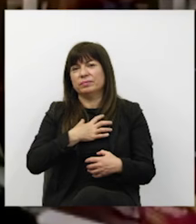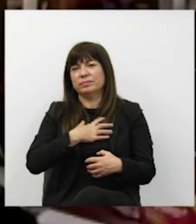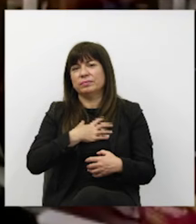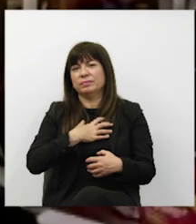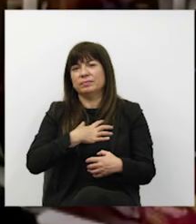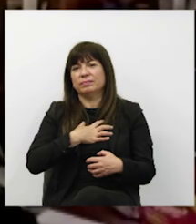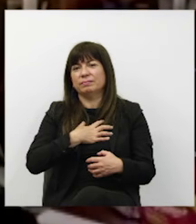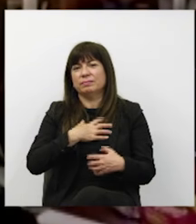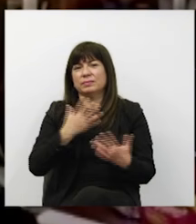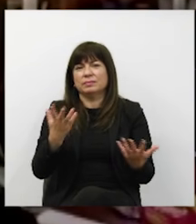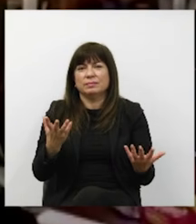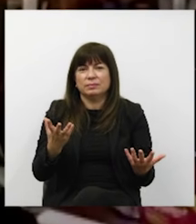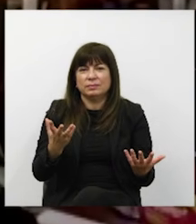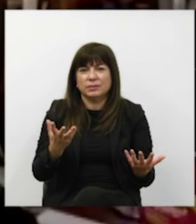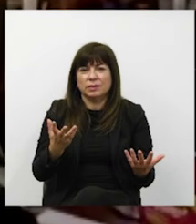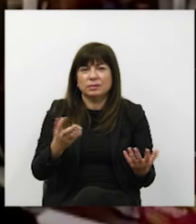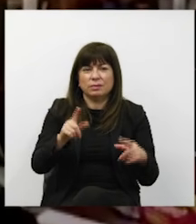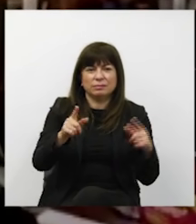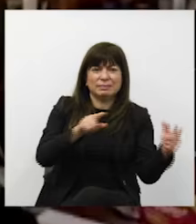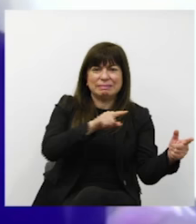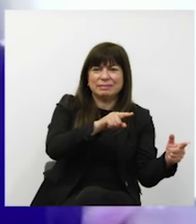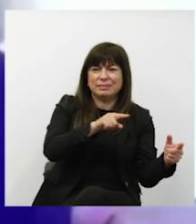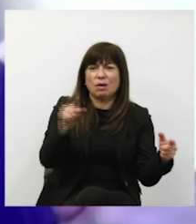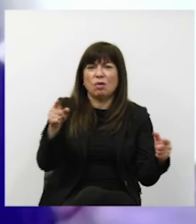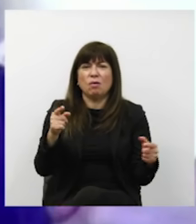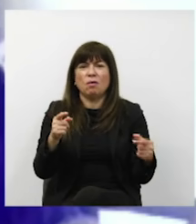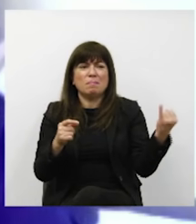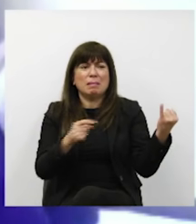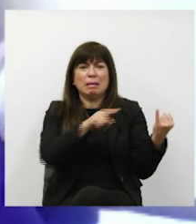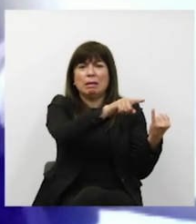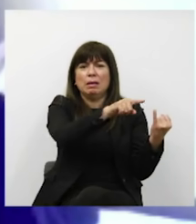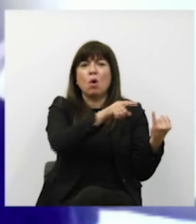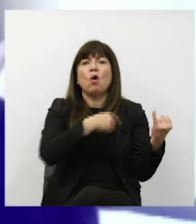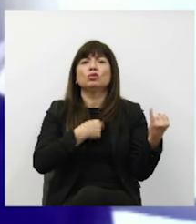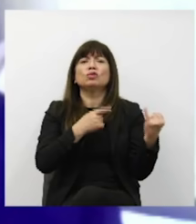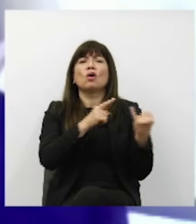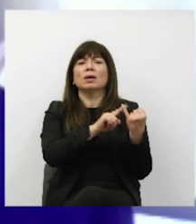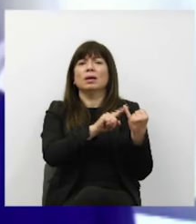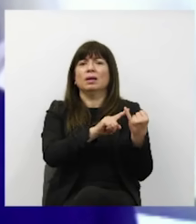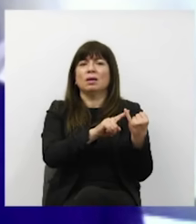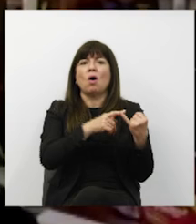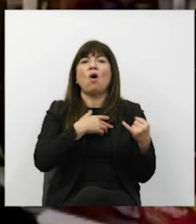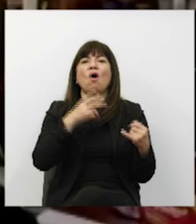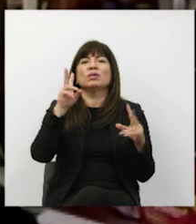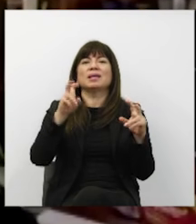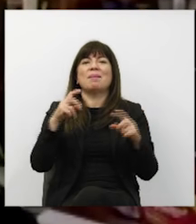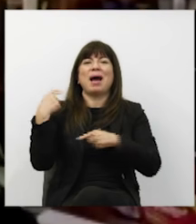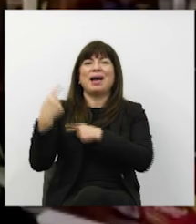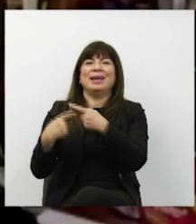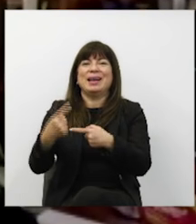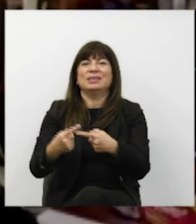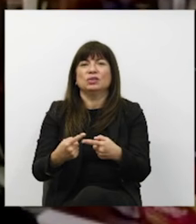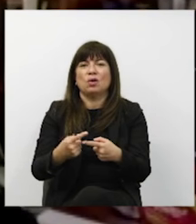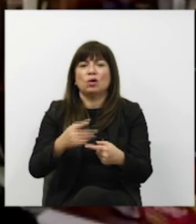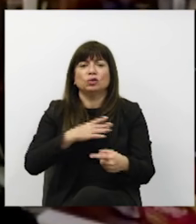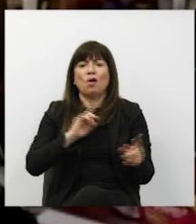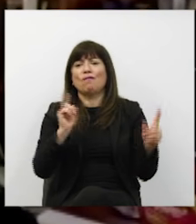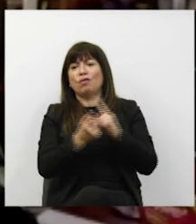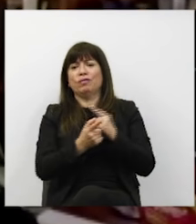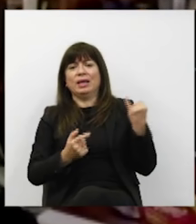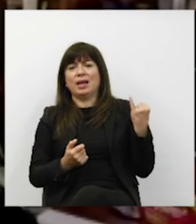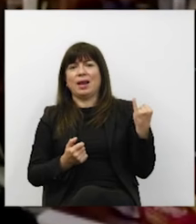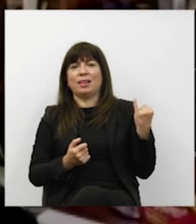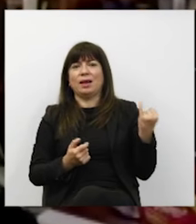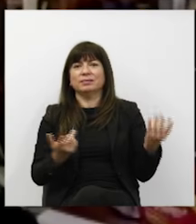¿O me derechicé yo o te izquierdizaste tú? ¿Ah? O es un tema de generación, porque somos de, claro, de la misma